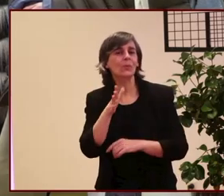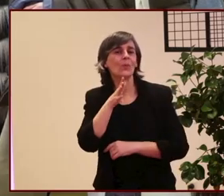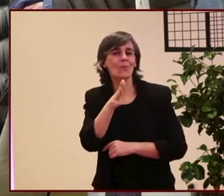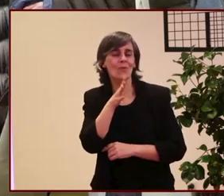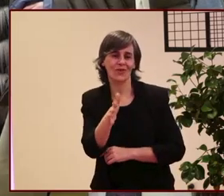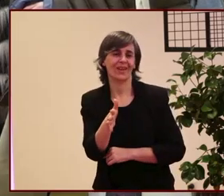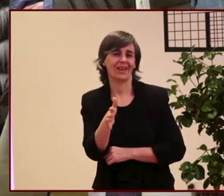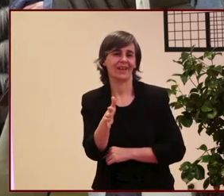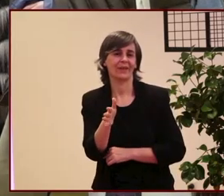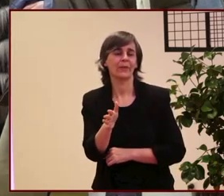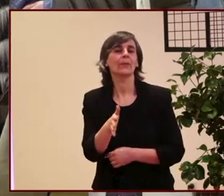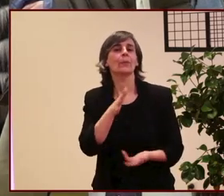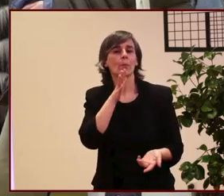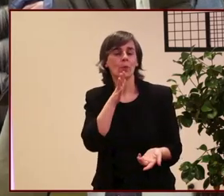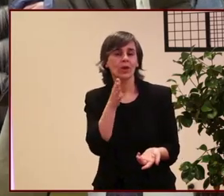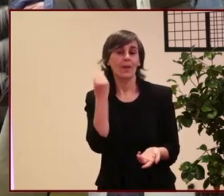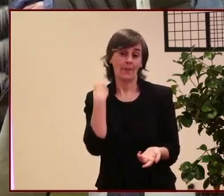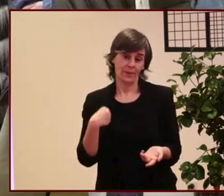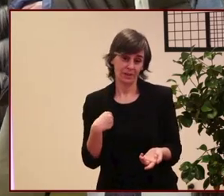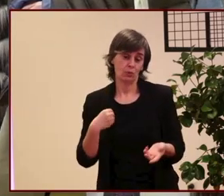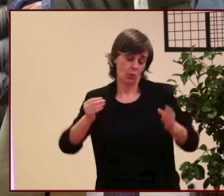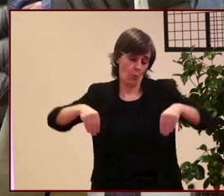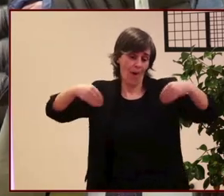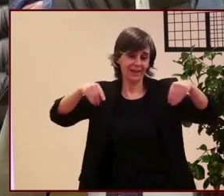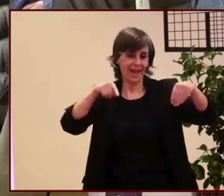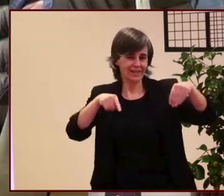porque aunque es una pieza política